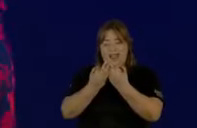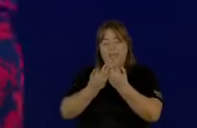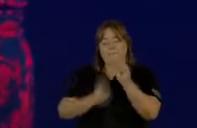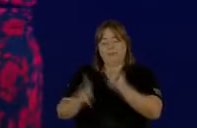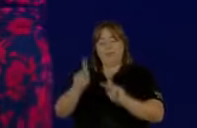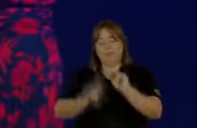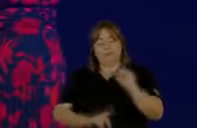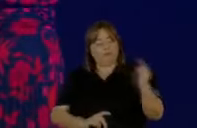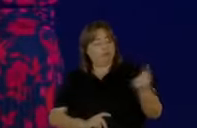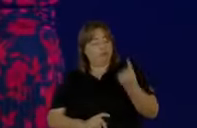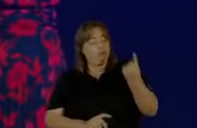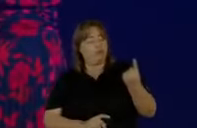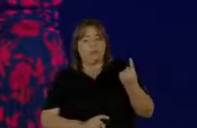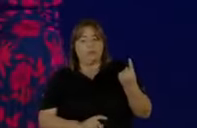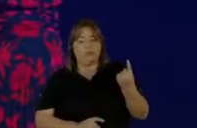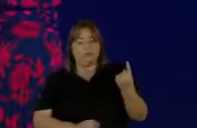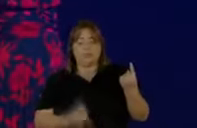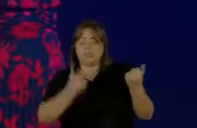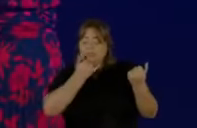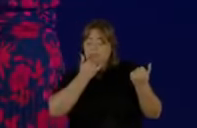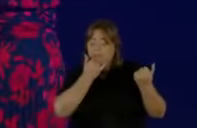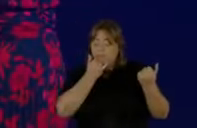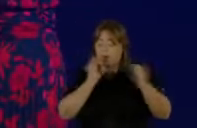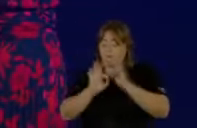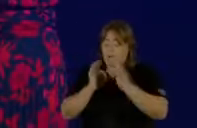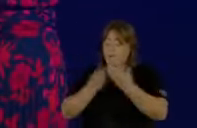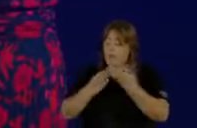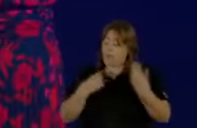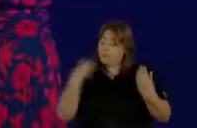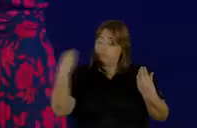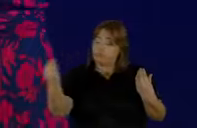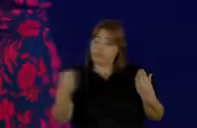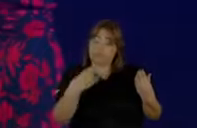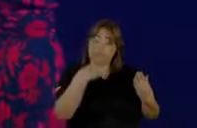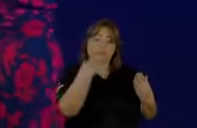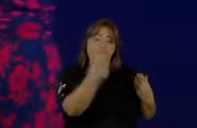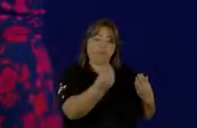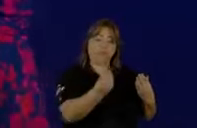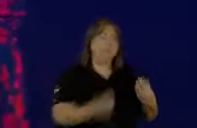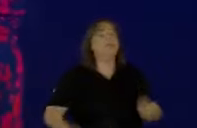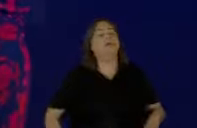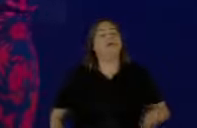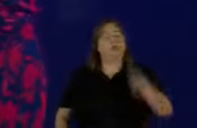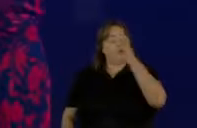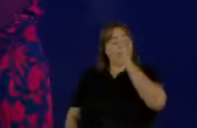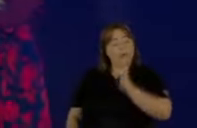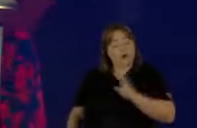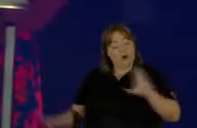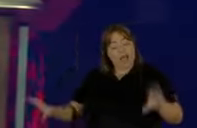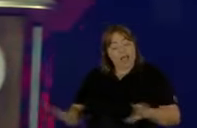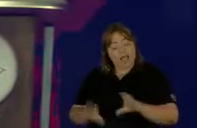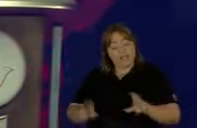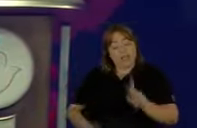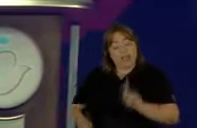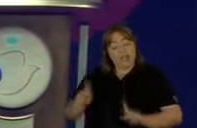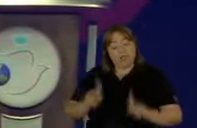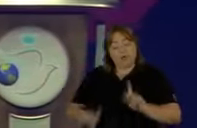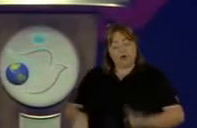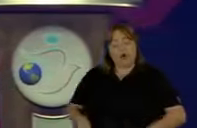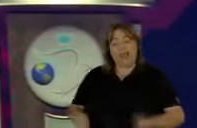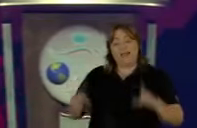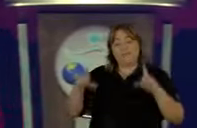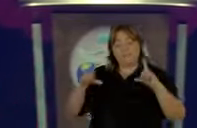desamparados. ¿Qué le pasó a la familia? ¿Se fue? Está por ahí. Dios hace habitar en familia a